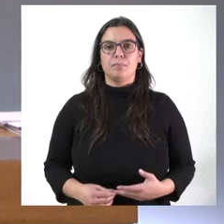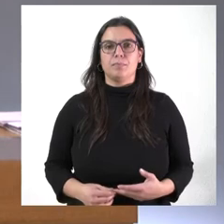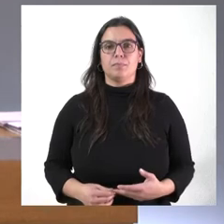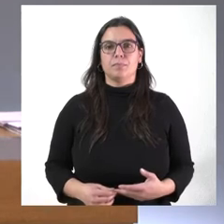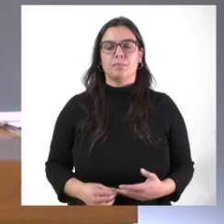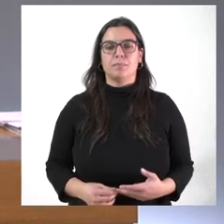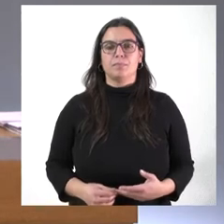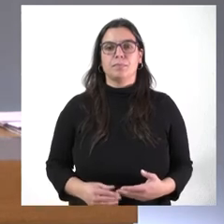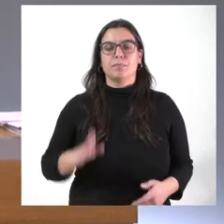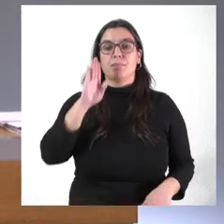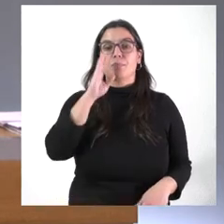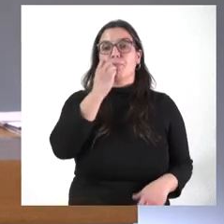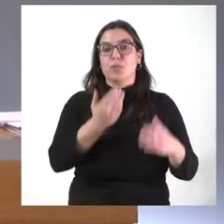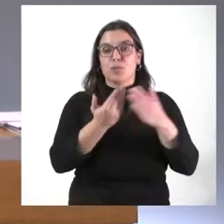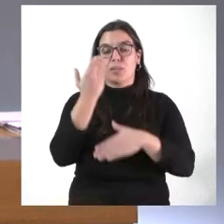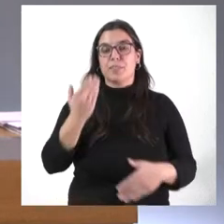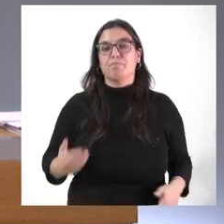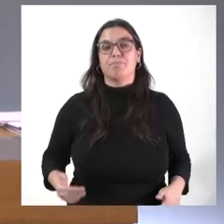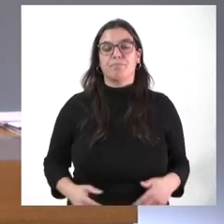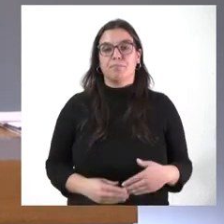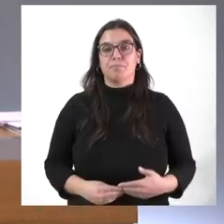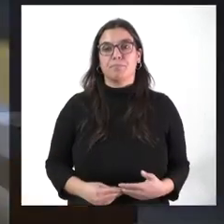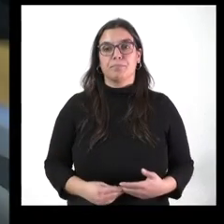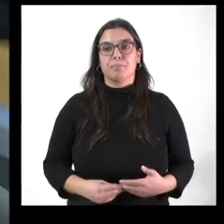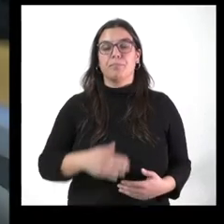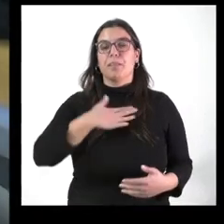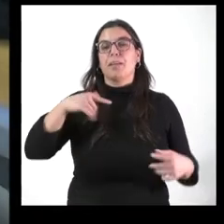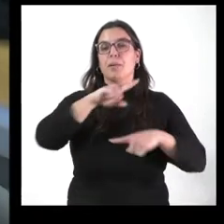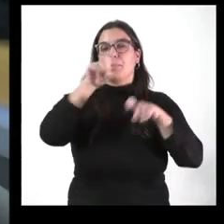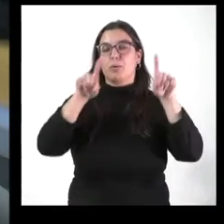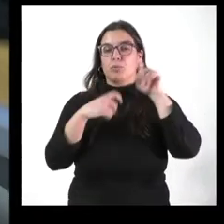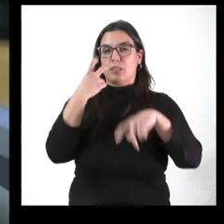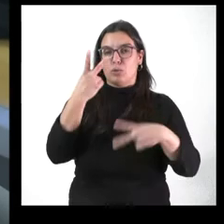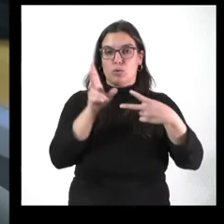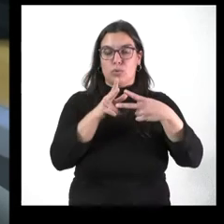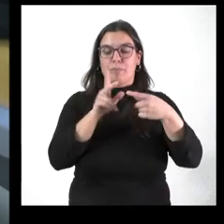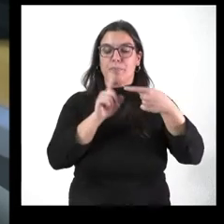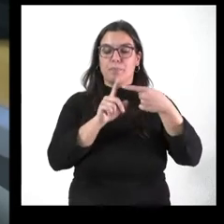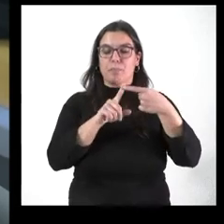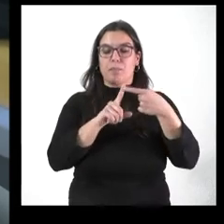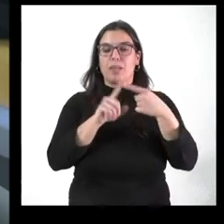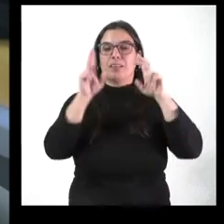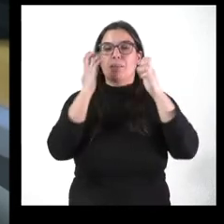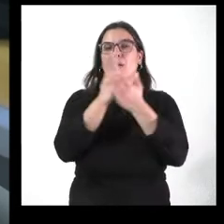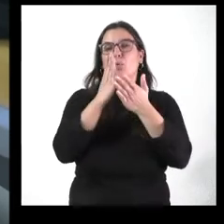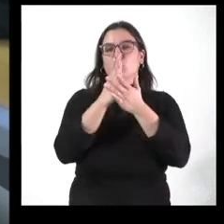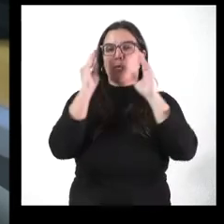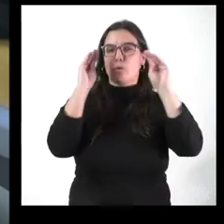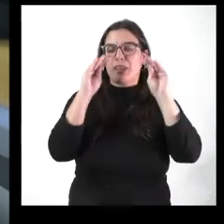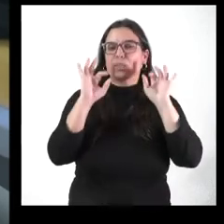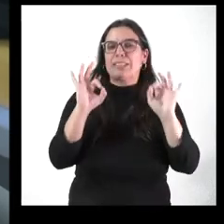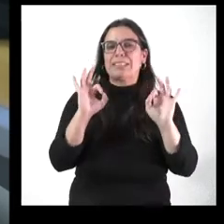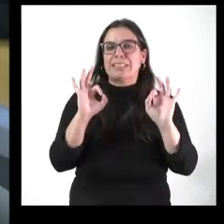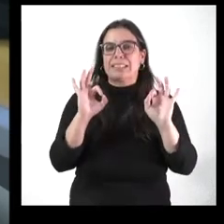sí Hola buenos días Ayer hacer dos preguntas en relación la primera a los cursos de formación de